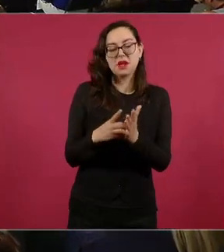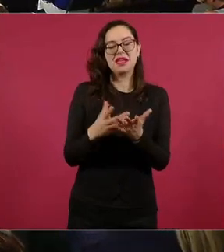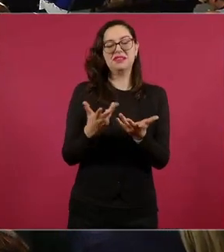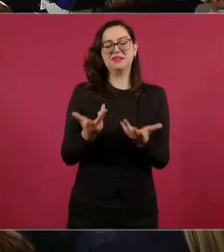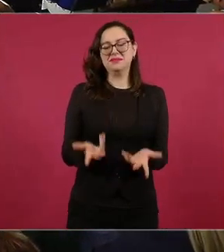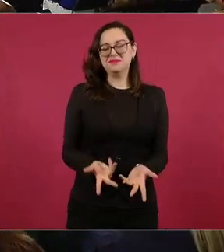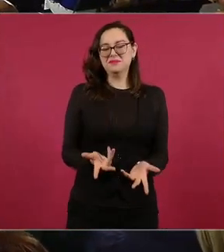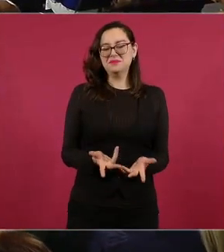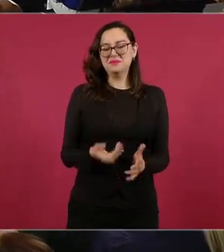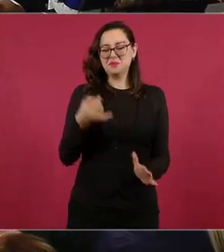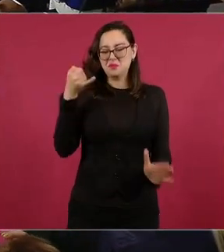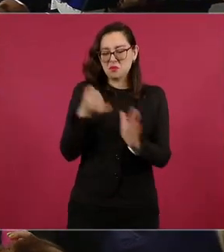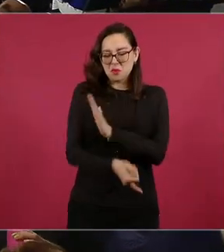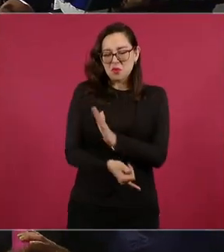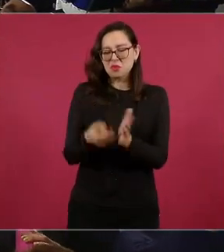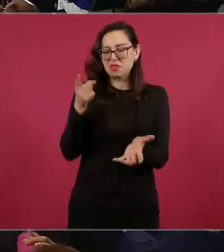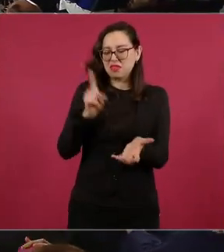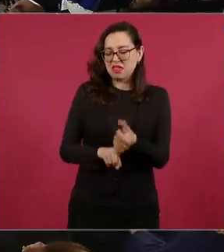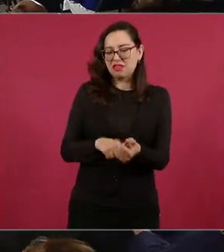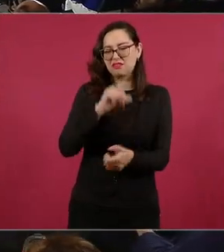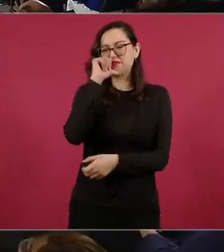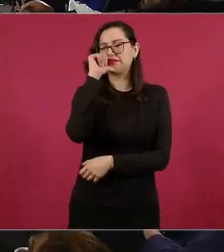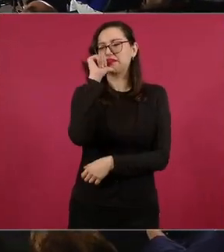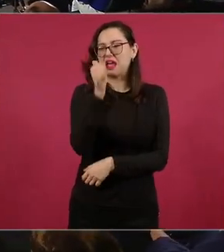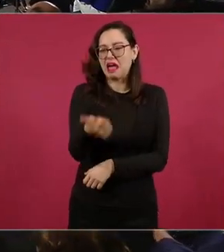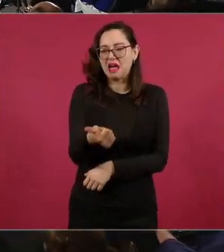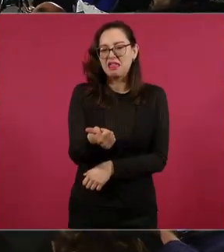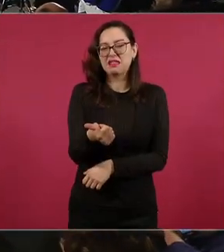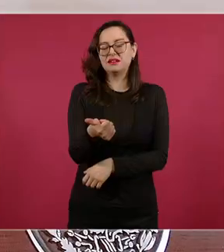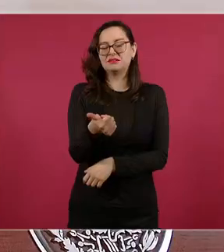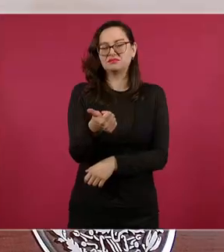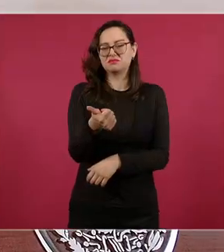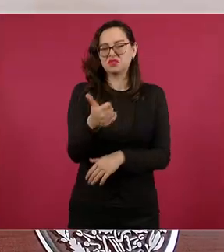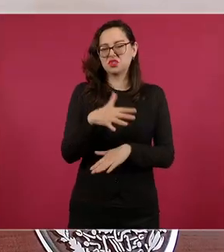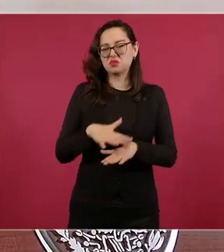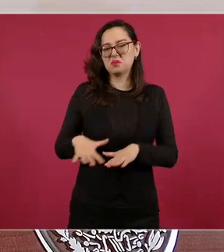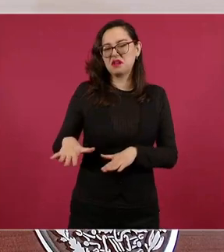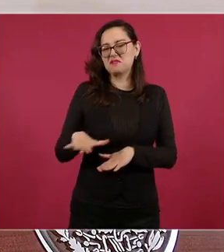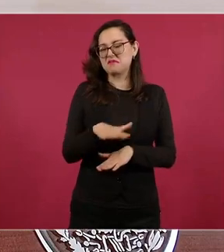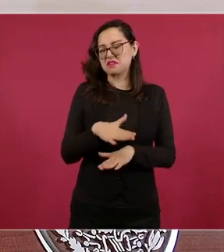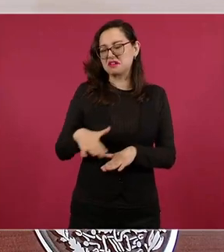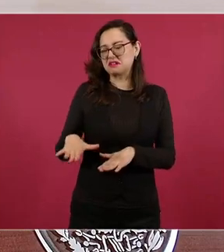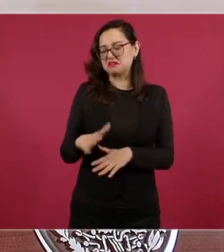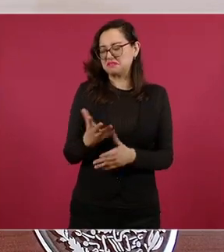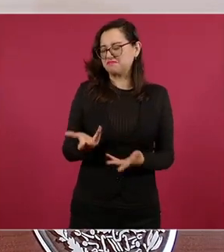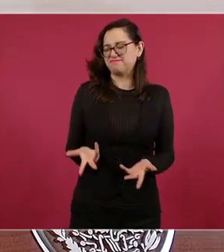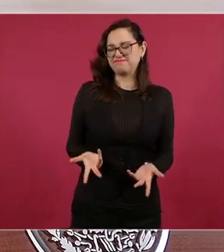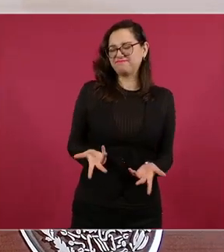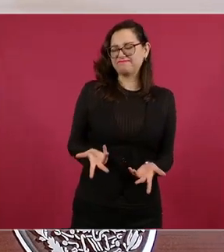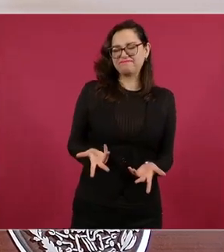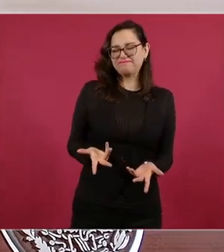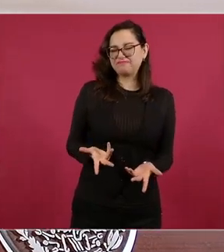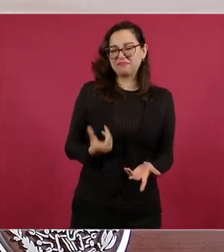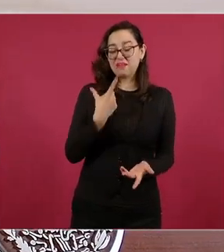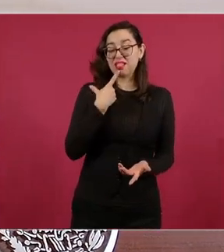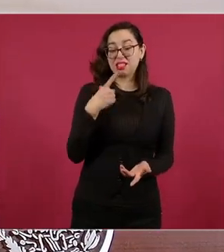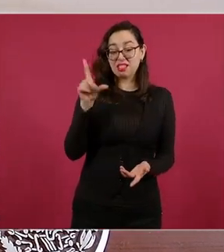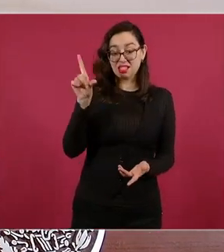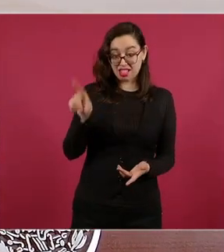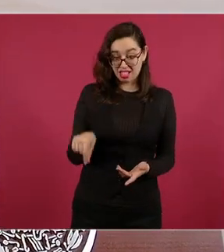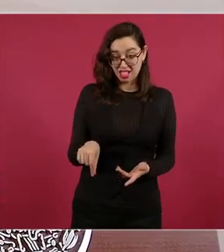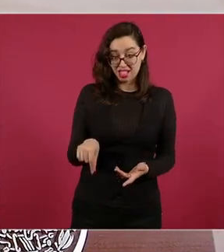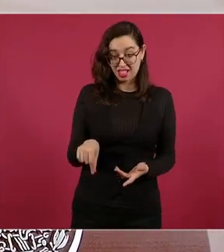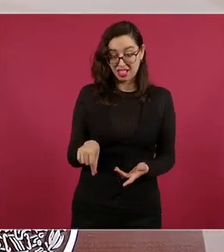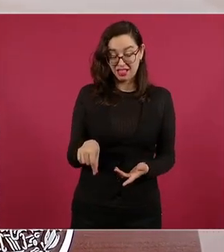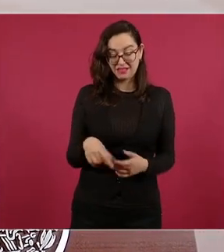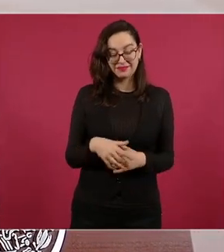tratar el problema social a fondo. Lo cierto es que aún